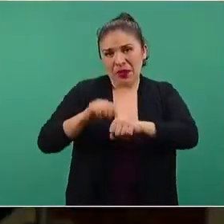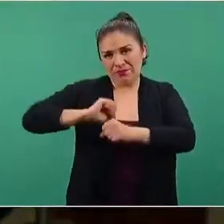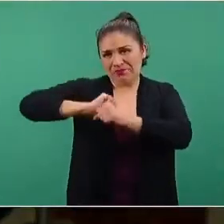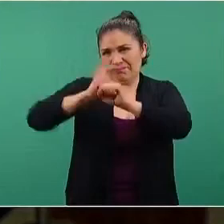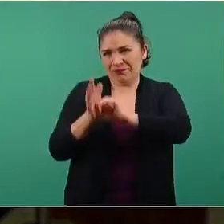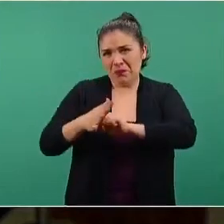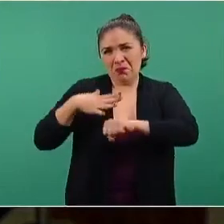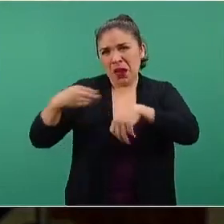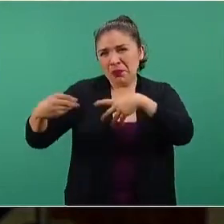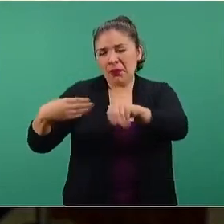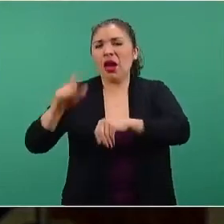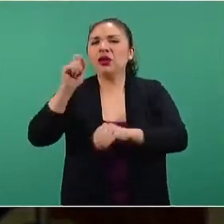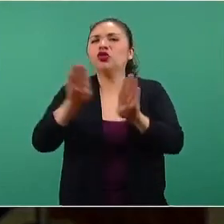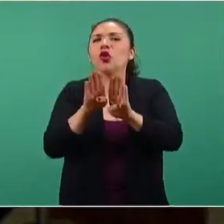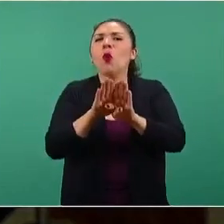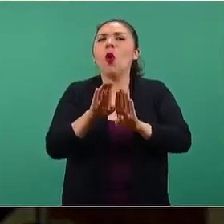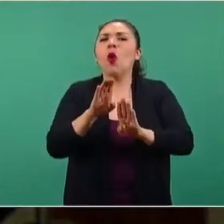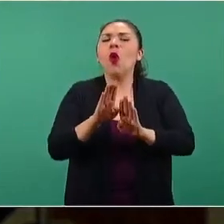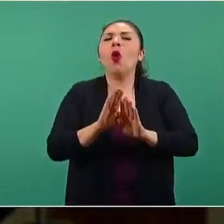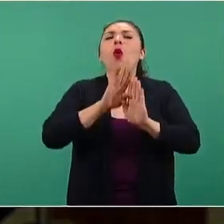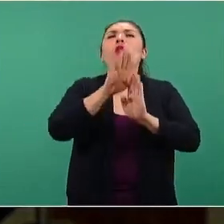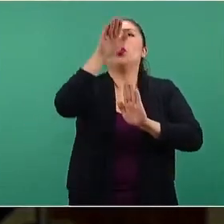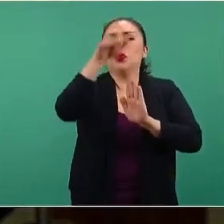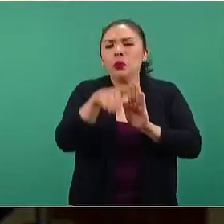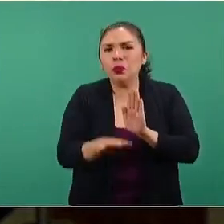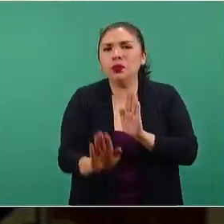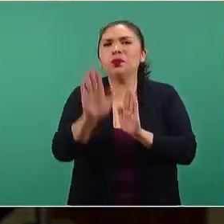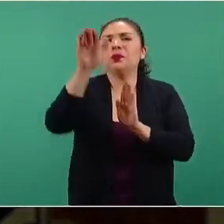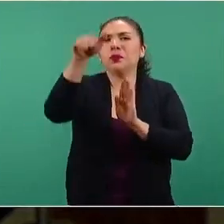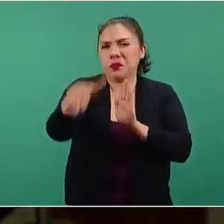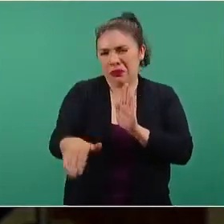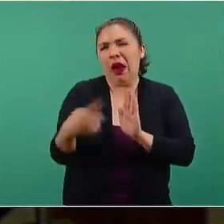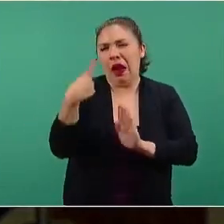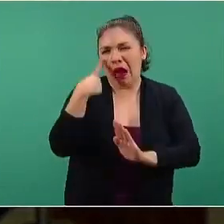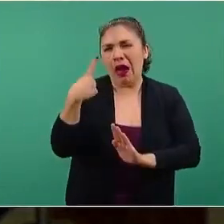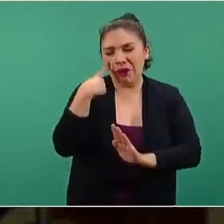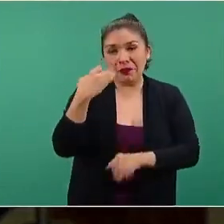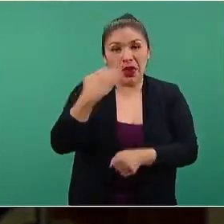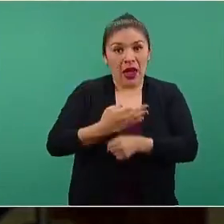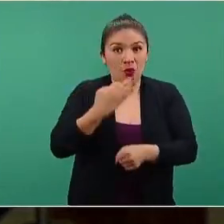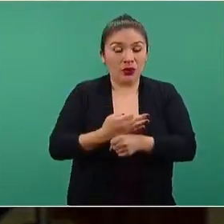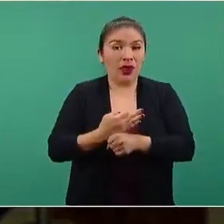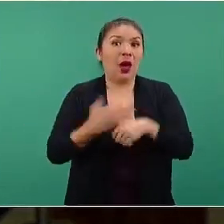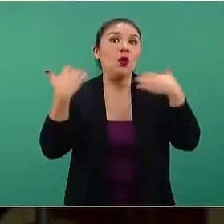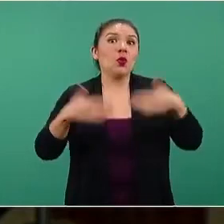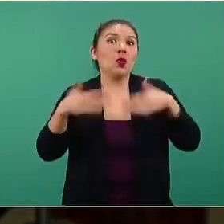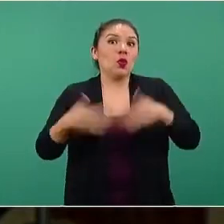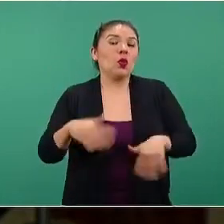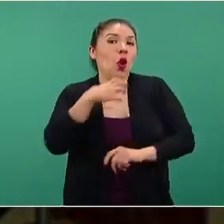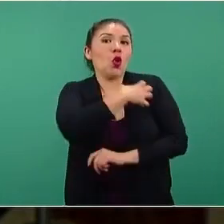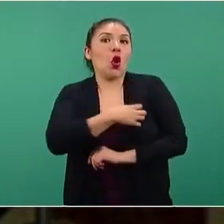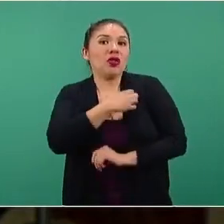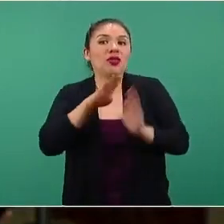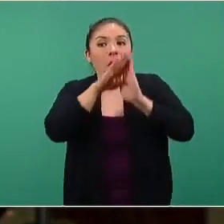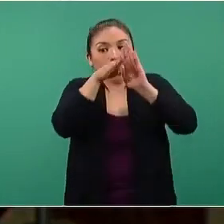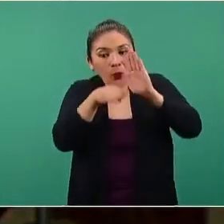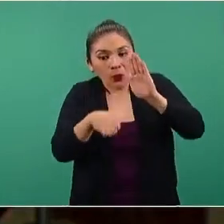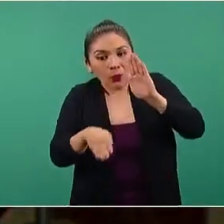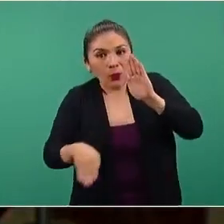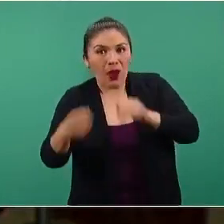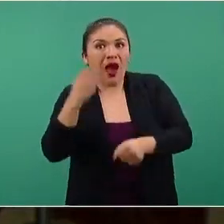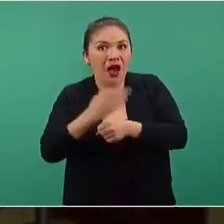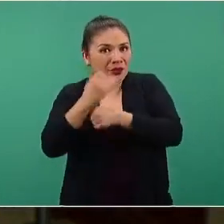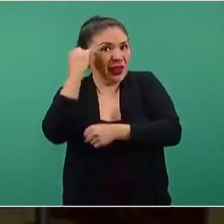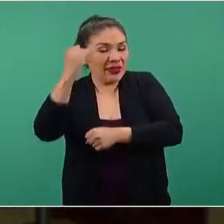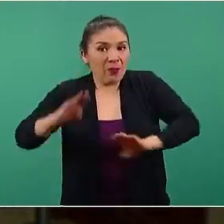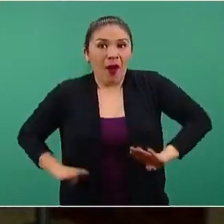de olas. Entonces, ahorita digamos que estamos de plácemes porque vamos hacia abajo, estamos en una